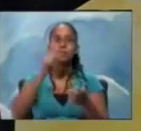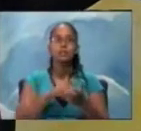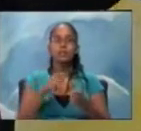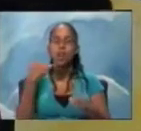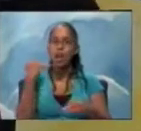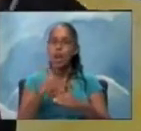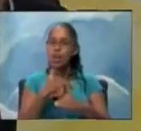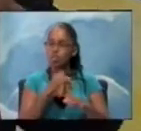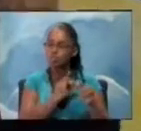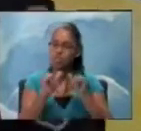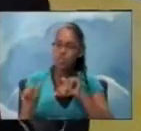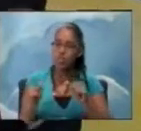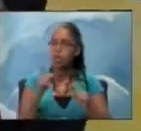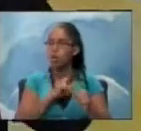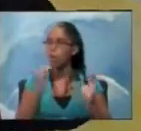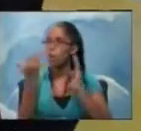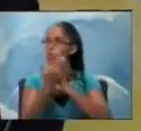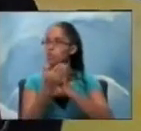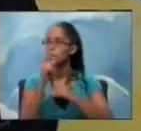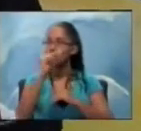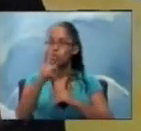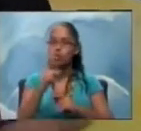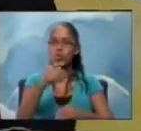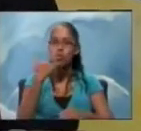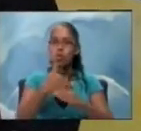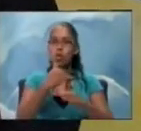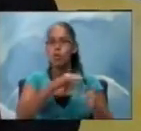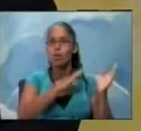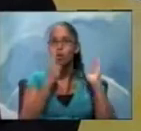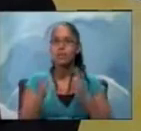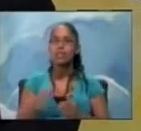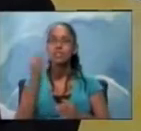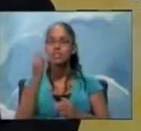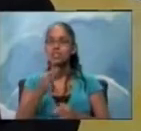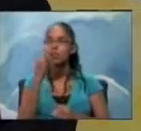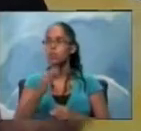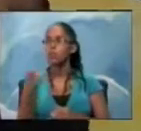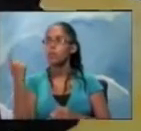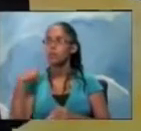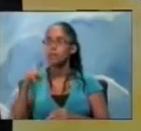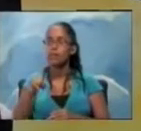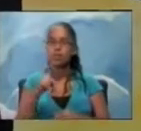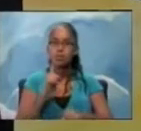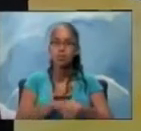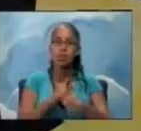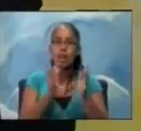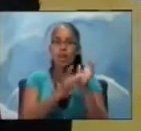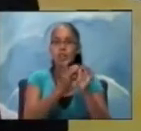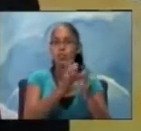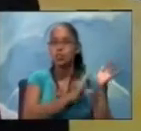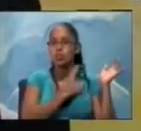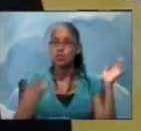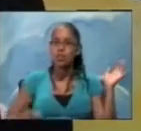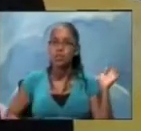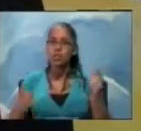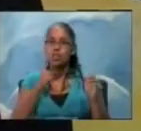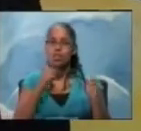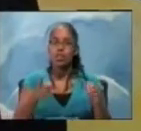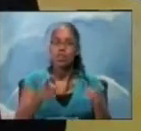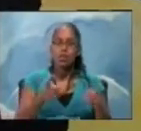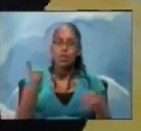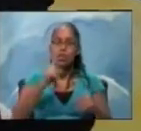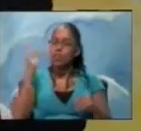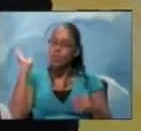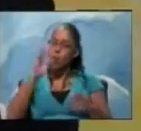como opositores. Uno como creyente siempre va a tener opositores. Jesucristo dijo que él no había venido a traer paz sino